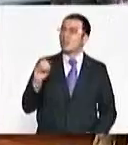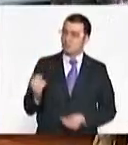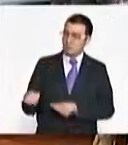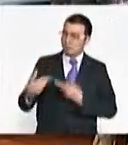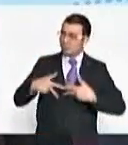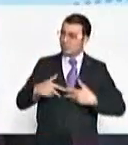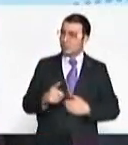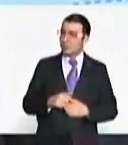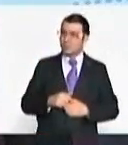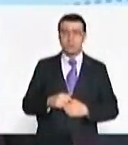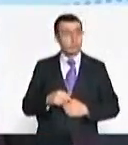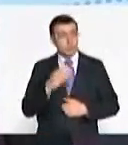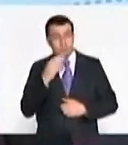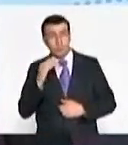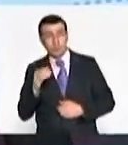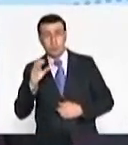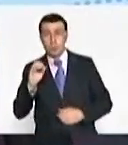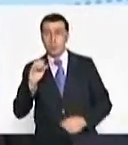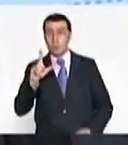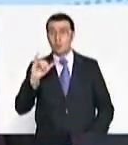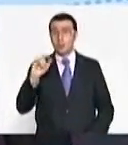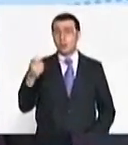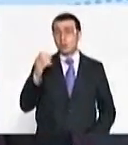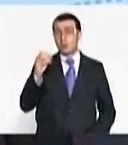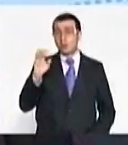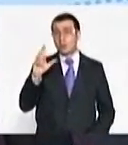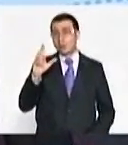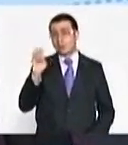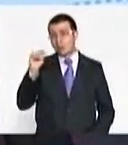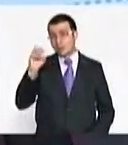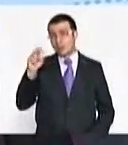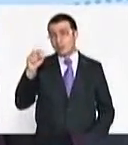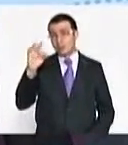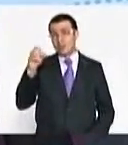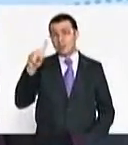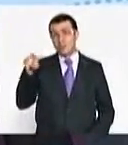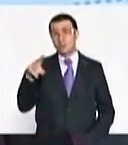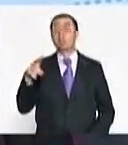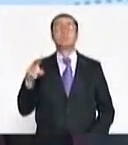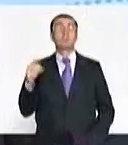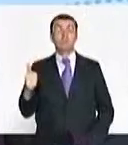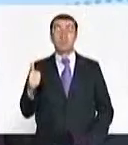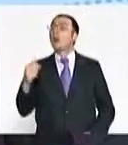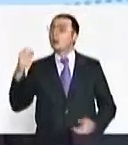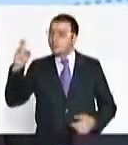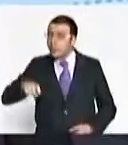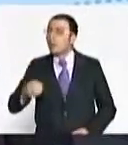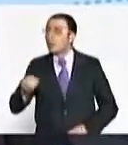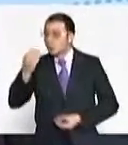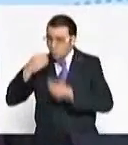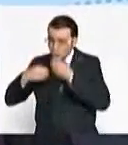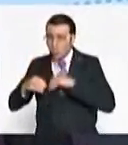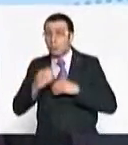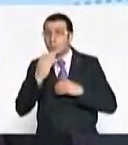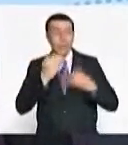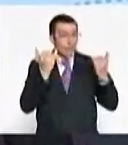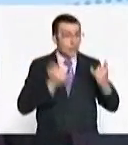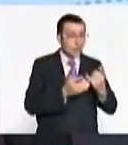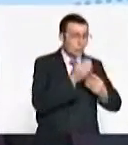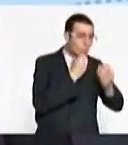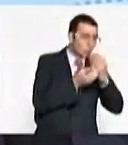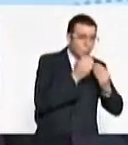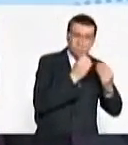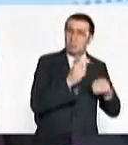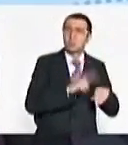son extremadamente fundamentales en la nutrición y eso sí deberíamos de suplementarlos, porque hoy por hoy nuestras dietas, lamentablemente,